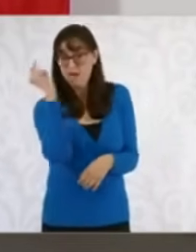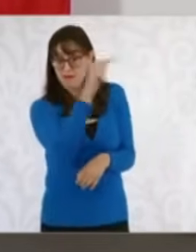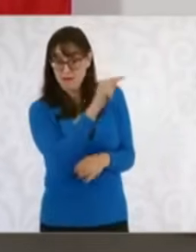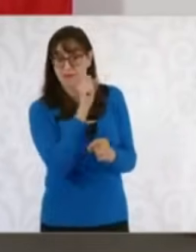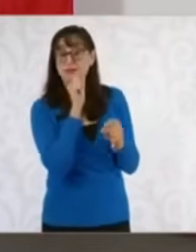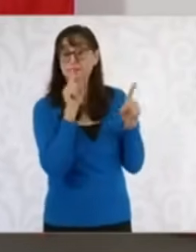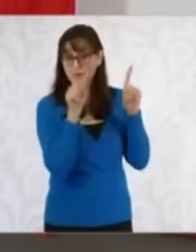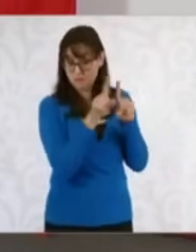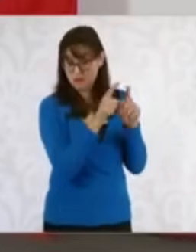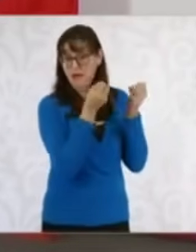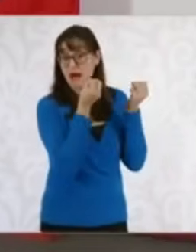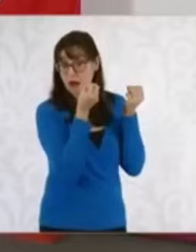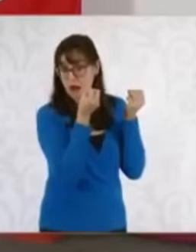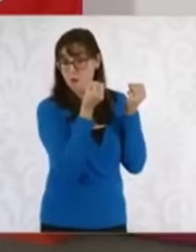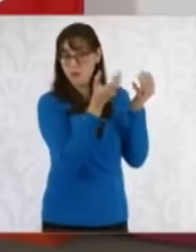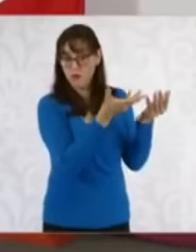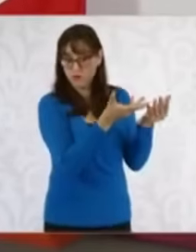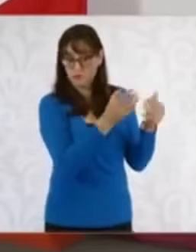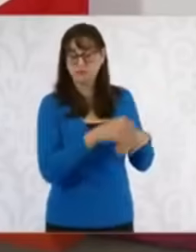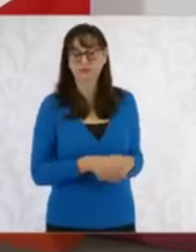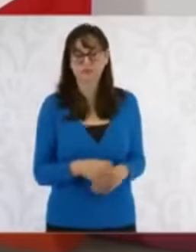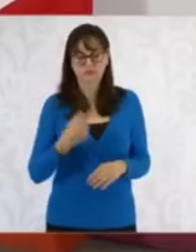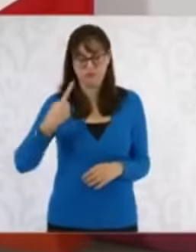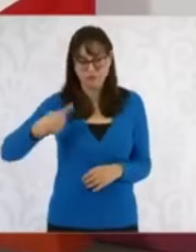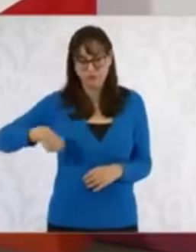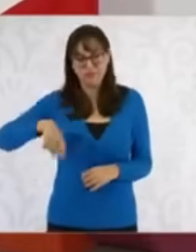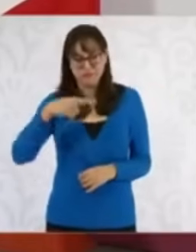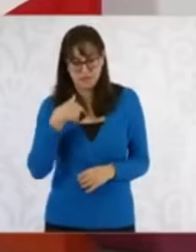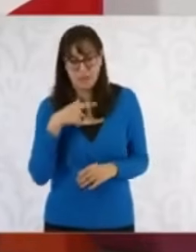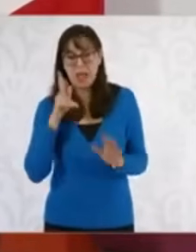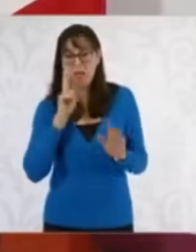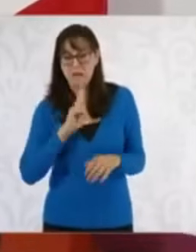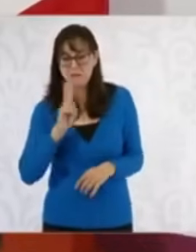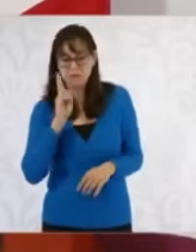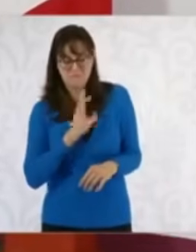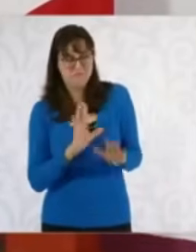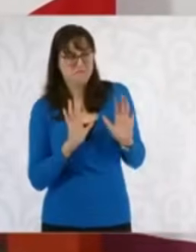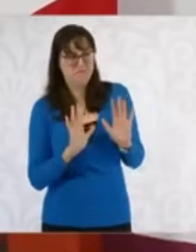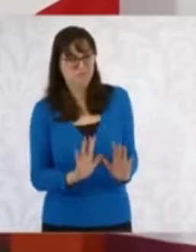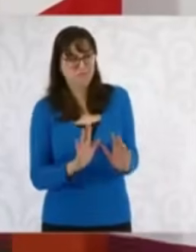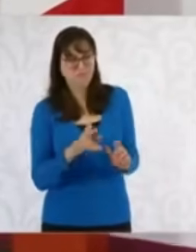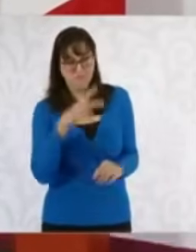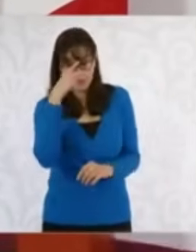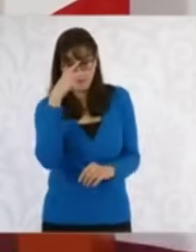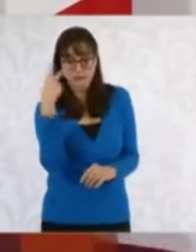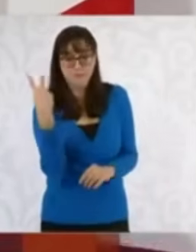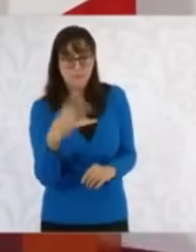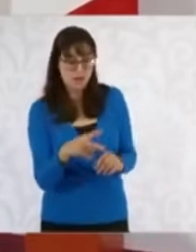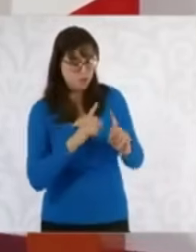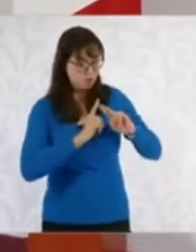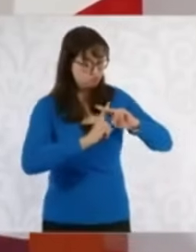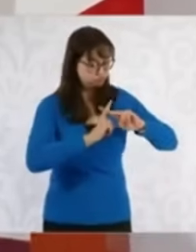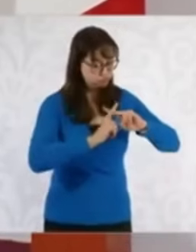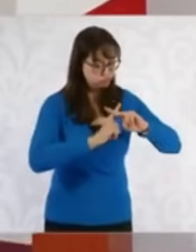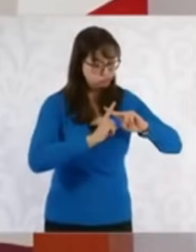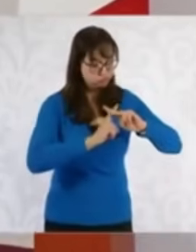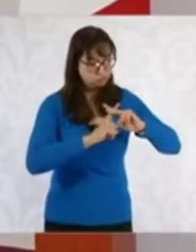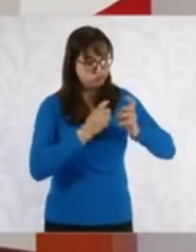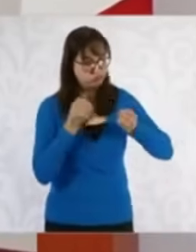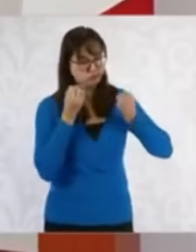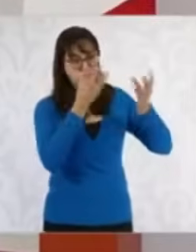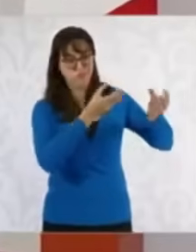trabajo inclusive de por estado de la Unión Americana en cuanto benefician a la economía de Estados